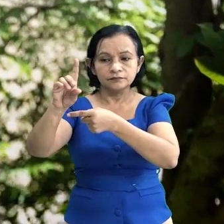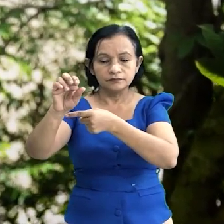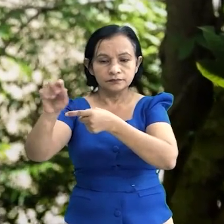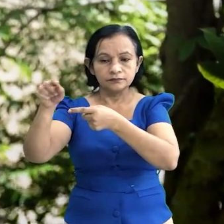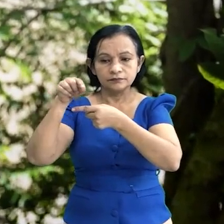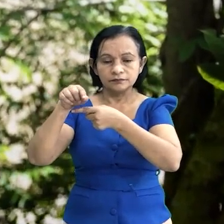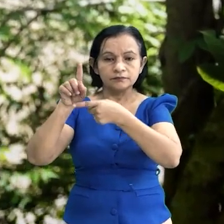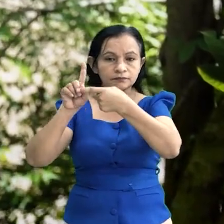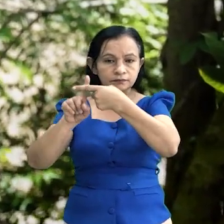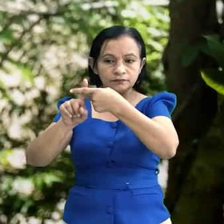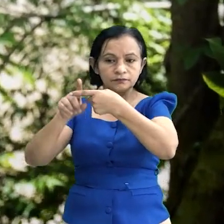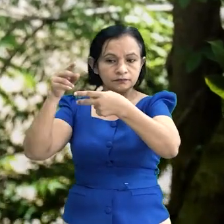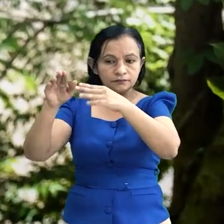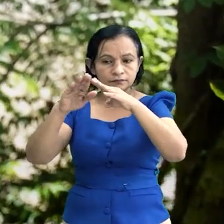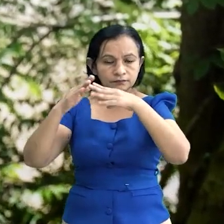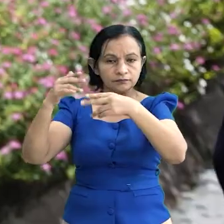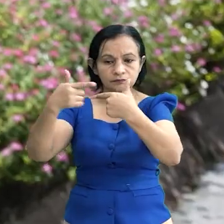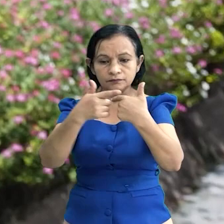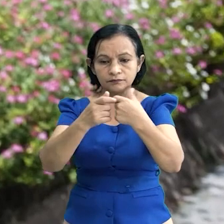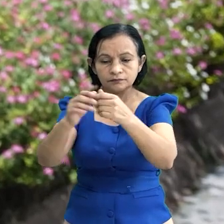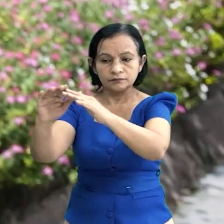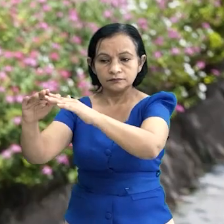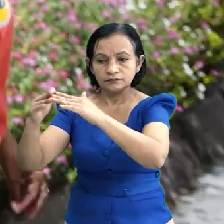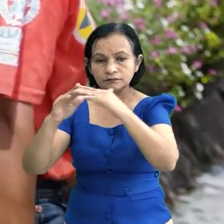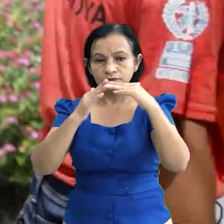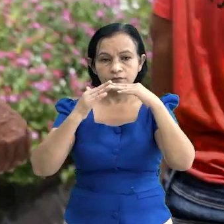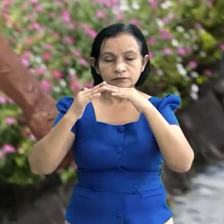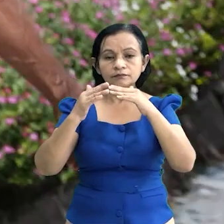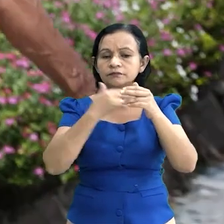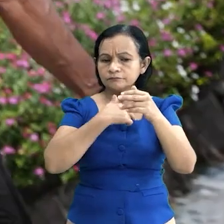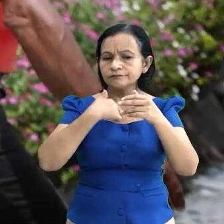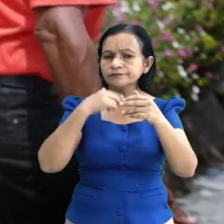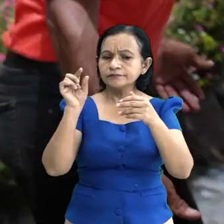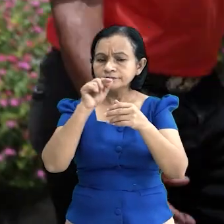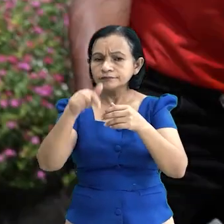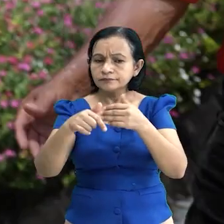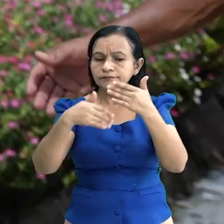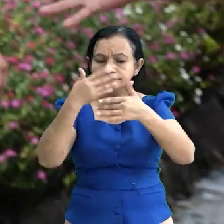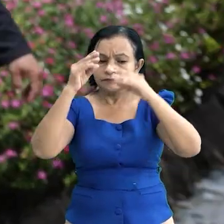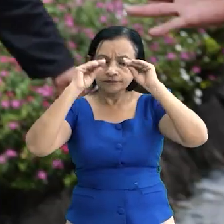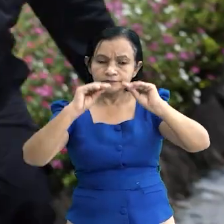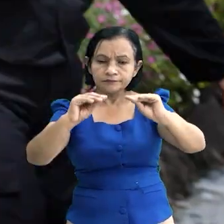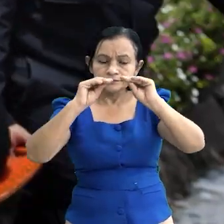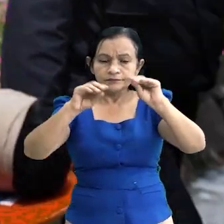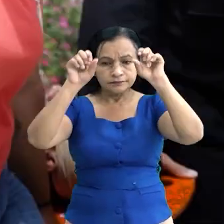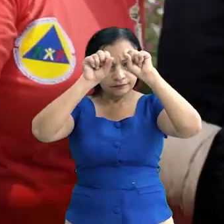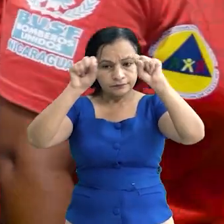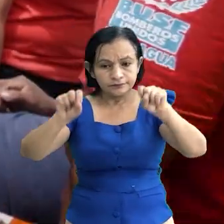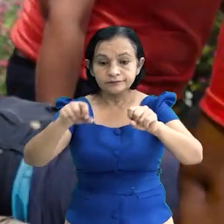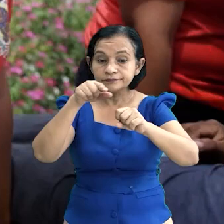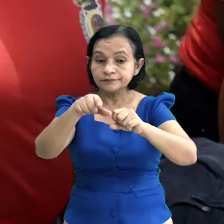la parte de la Cruz, que es otro sector. Eso estamos haciendo en este momento, un proceso de capacitación, un proceso